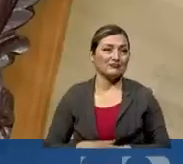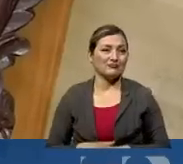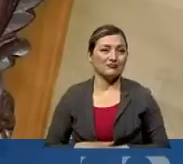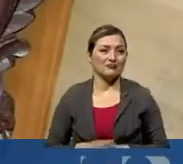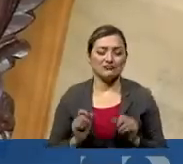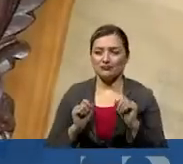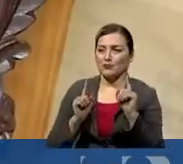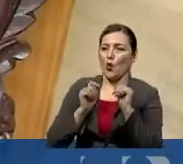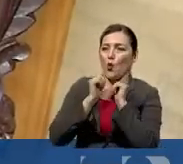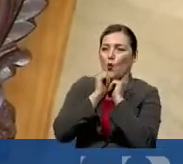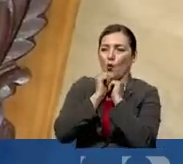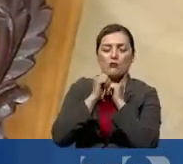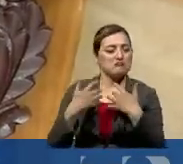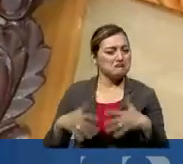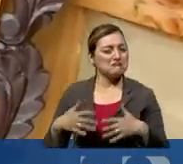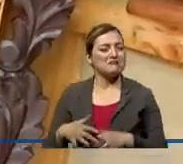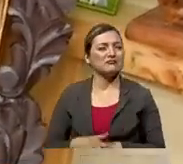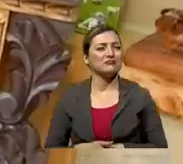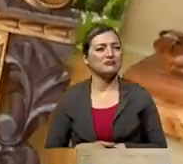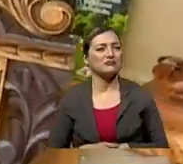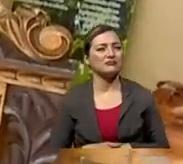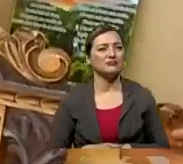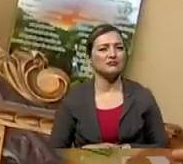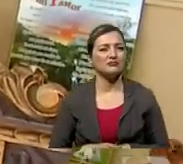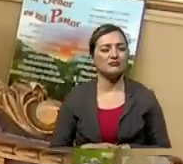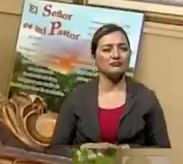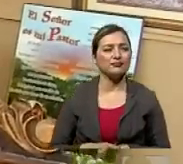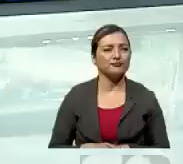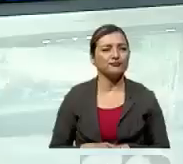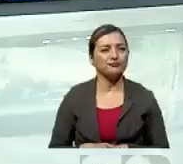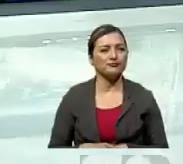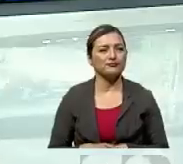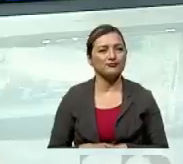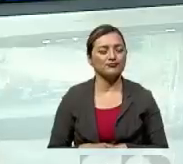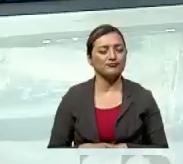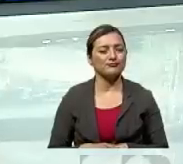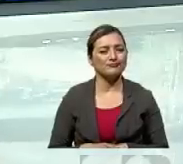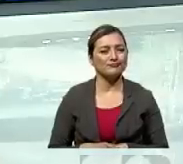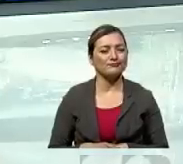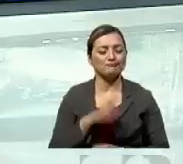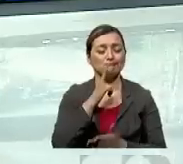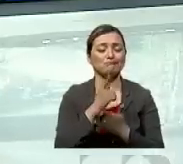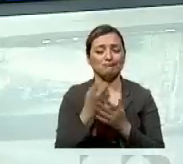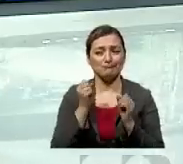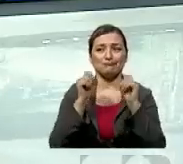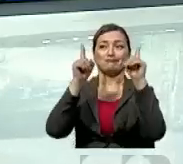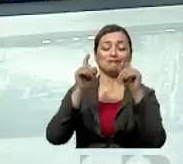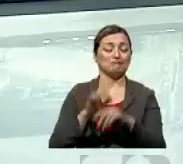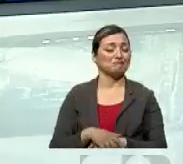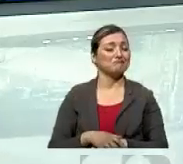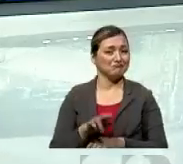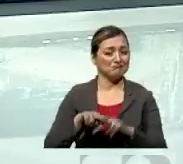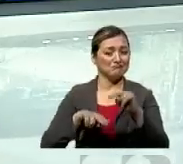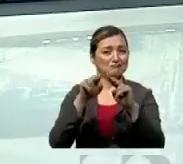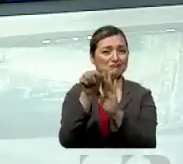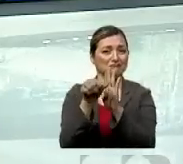va a maravillar. Tomás Chufardi, 24 horas. Y la verdad es que sí nos maravillamos por su obra, por